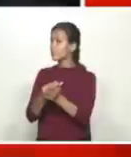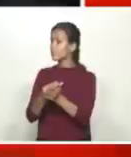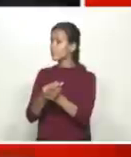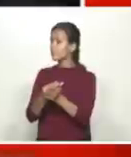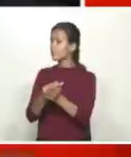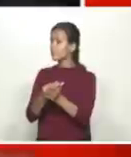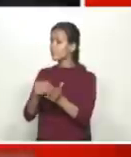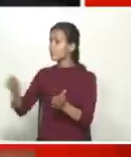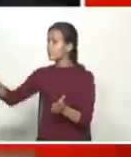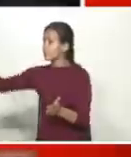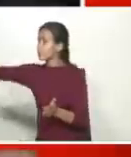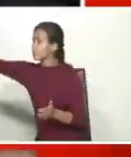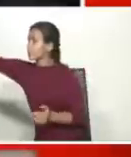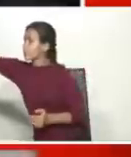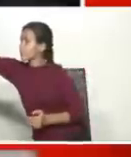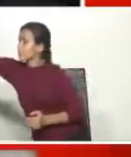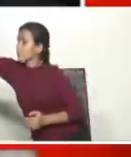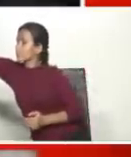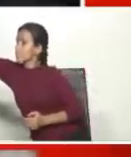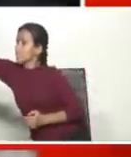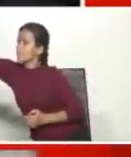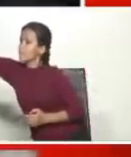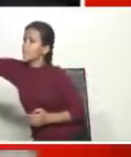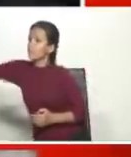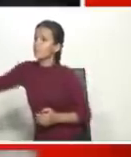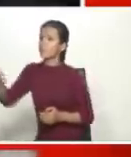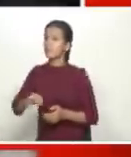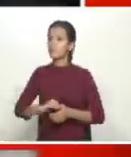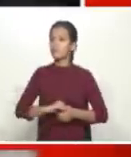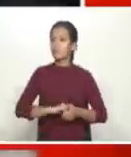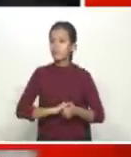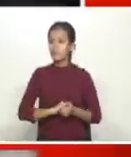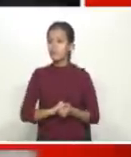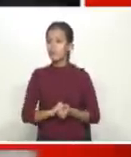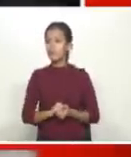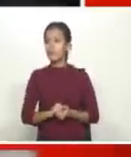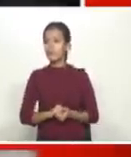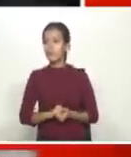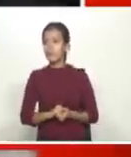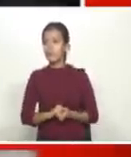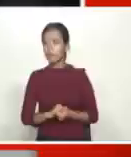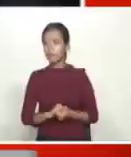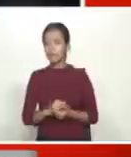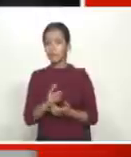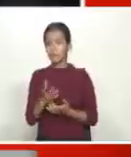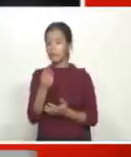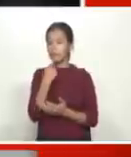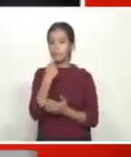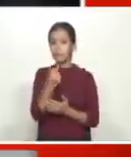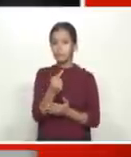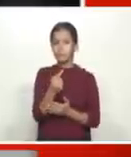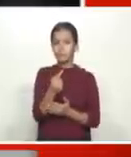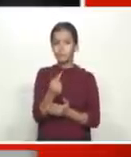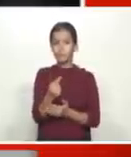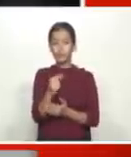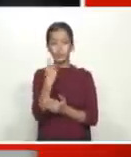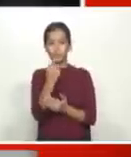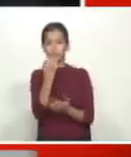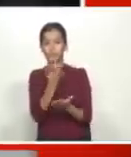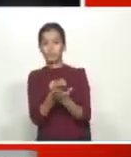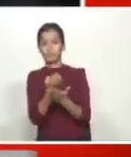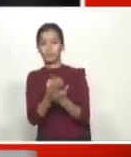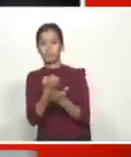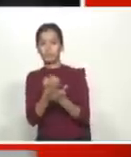poder, es el que maneja la economía del país. Entonces, no quiere decir que solo la economía es el